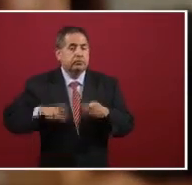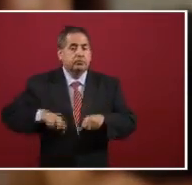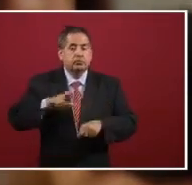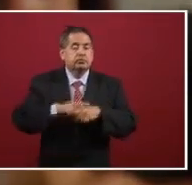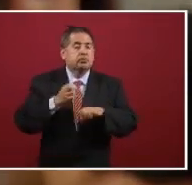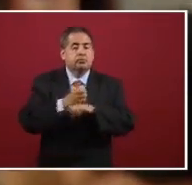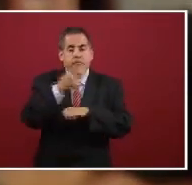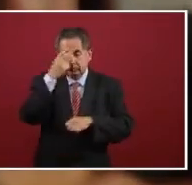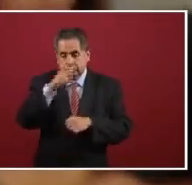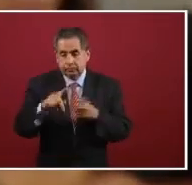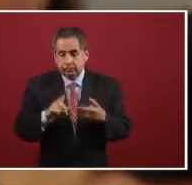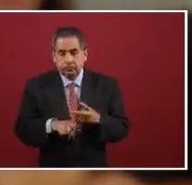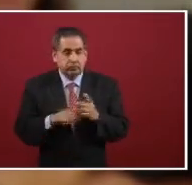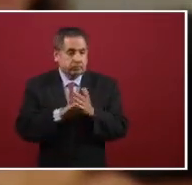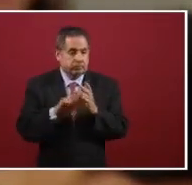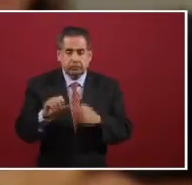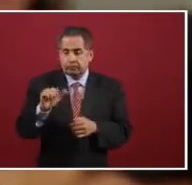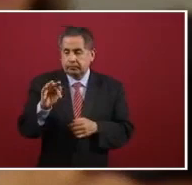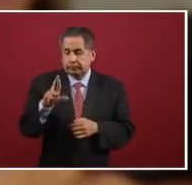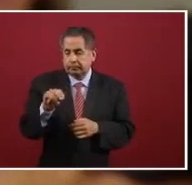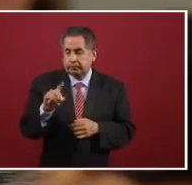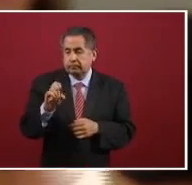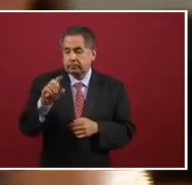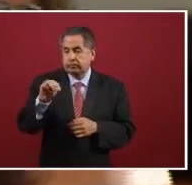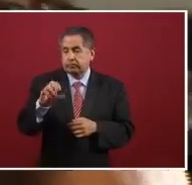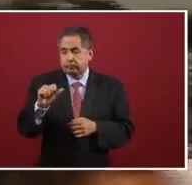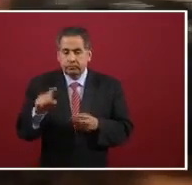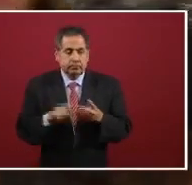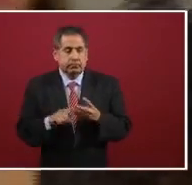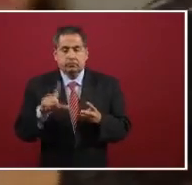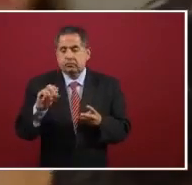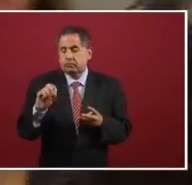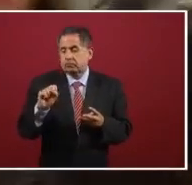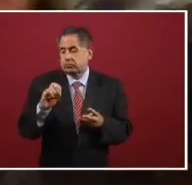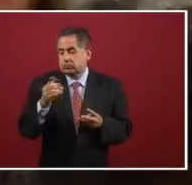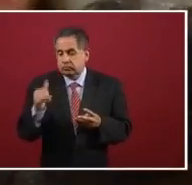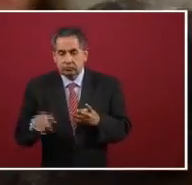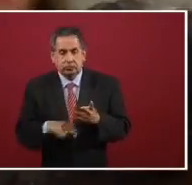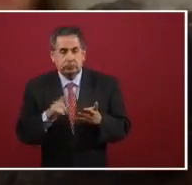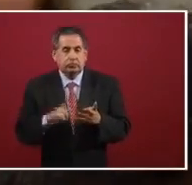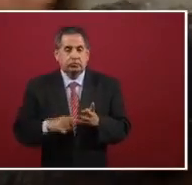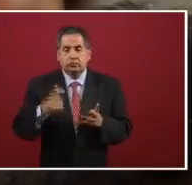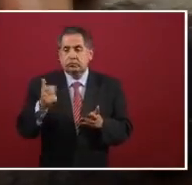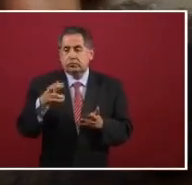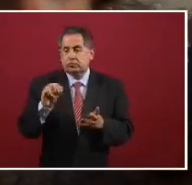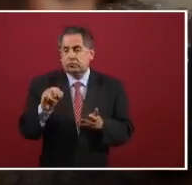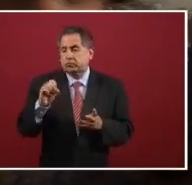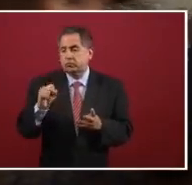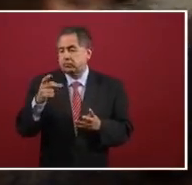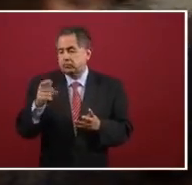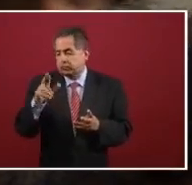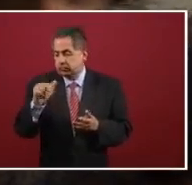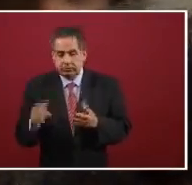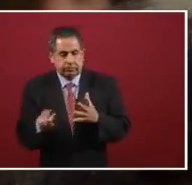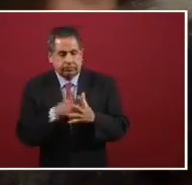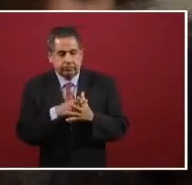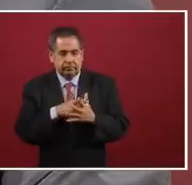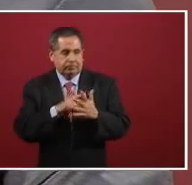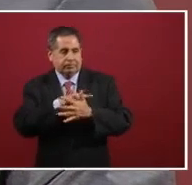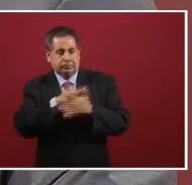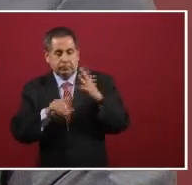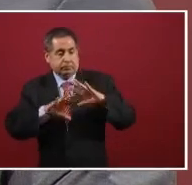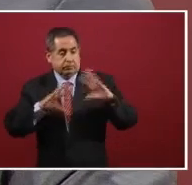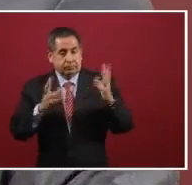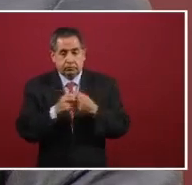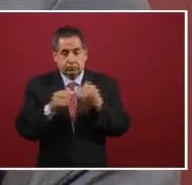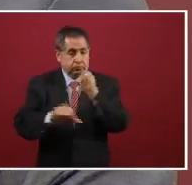del Estado de México, por ejemplo, Alfredo del Mazo, Emilio Lozoya, Gerardo Ruiz Esparza. Y en total fueron